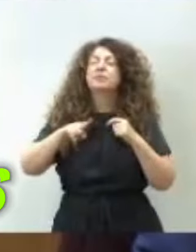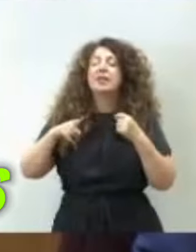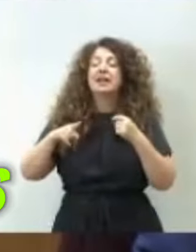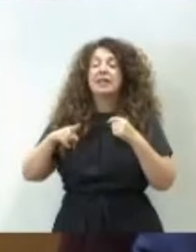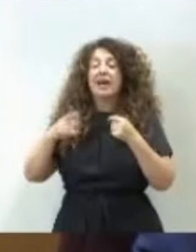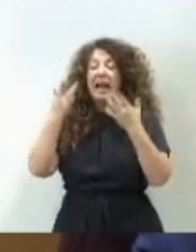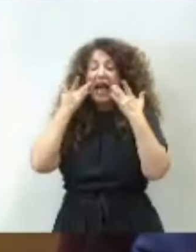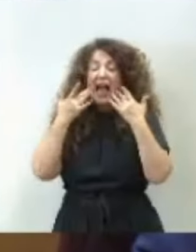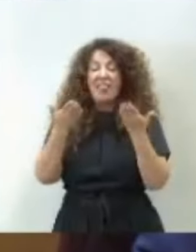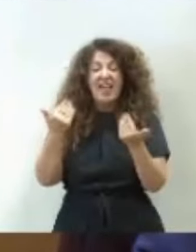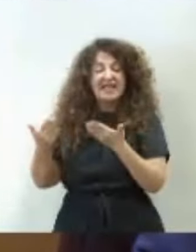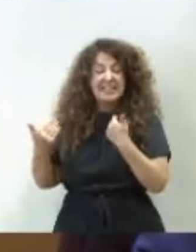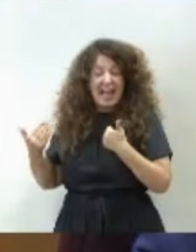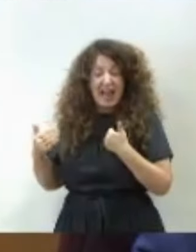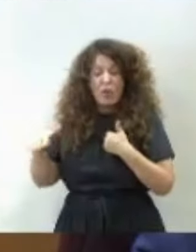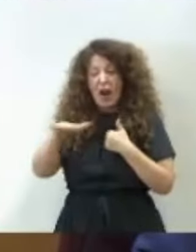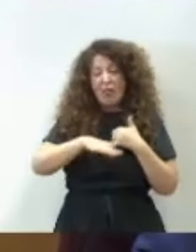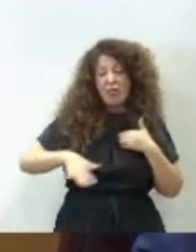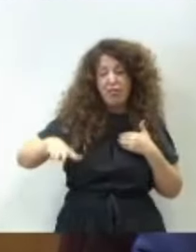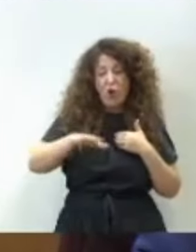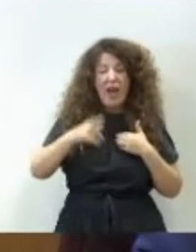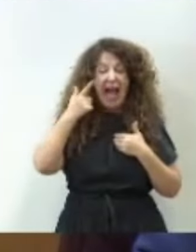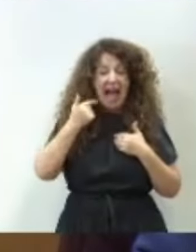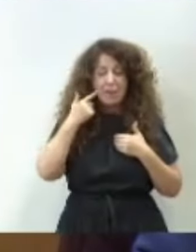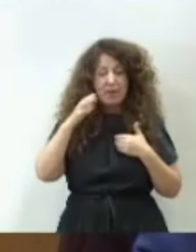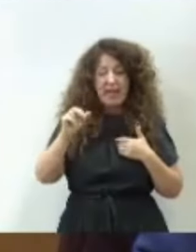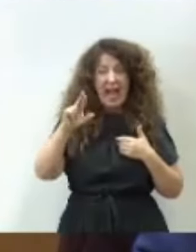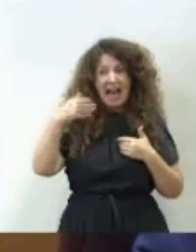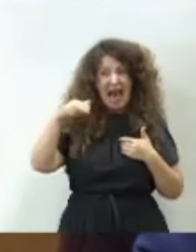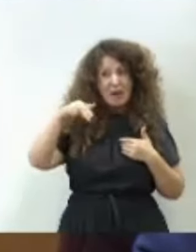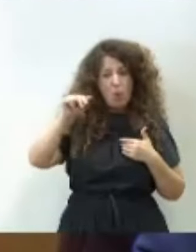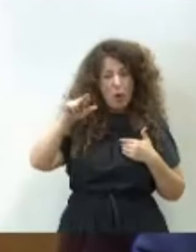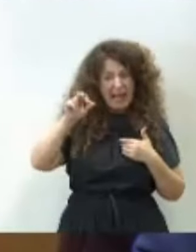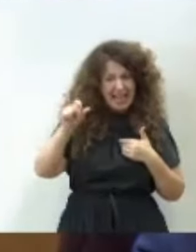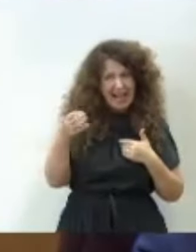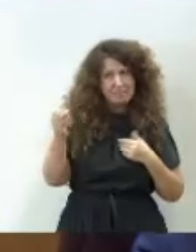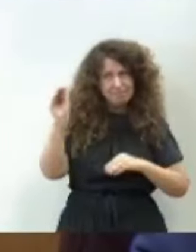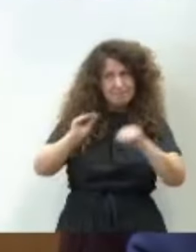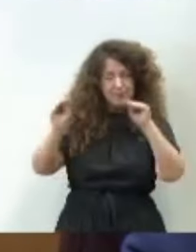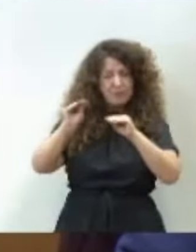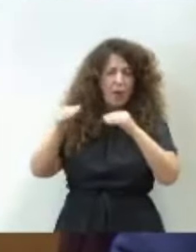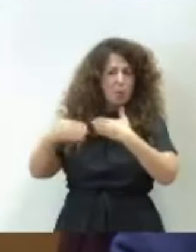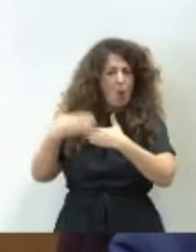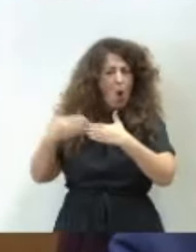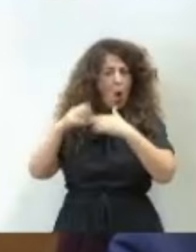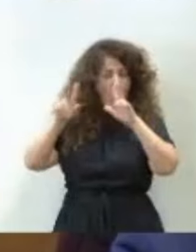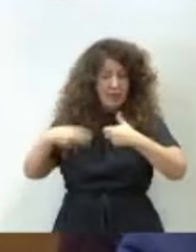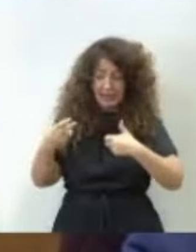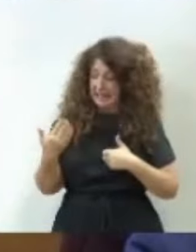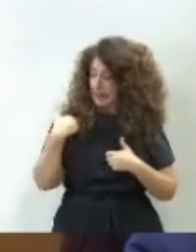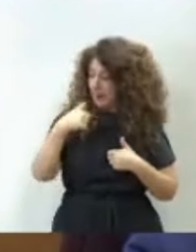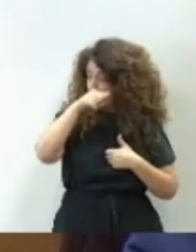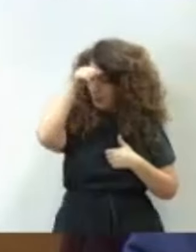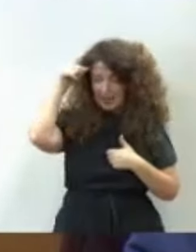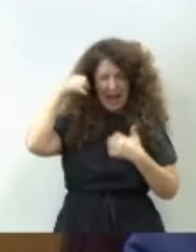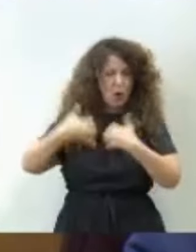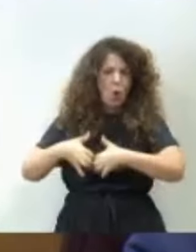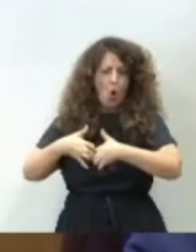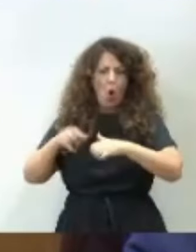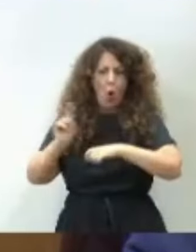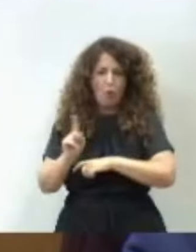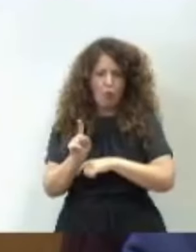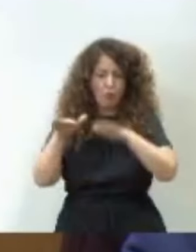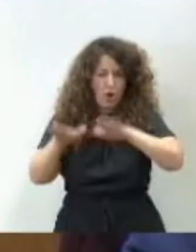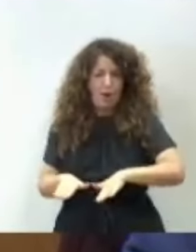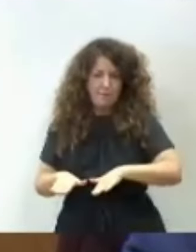de Carboneras, que también estaba en presupuesto desde hace 6 años. Desaladora que, por cierto, ha dejado de funcionar este verano. No sé si tiene usted algo que decir.